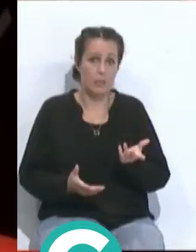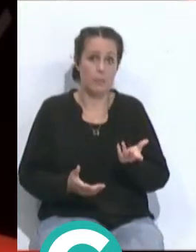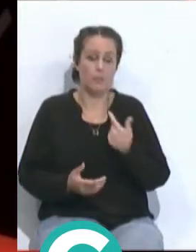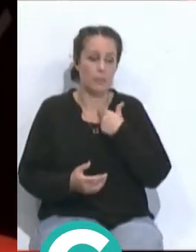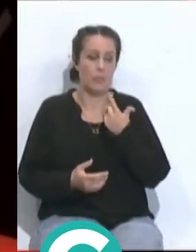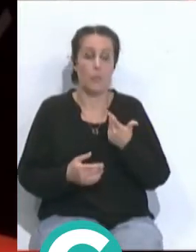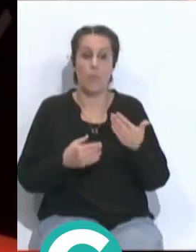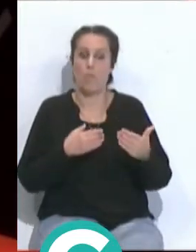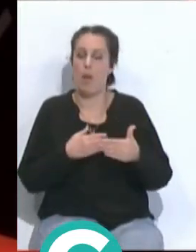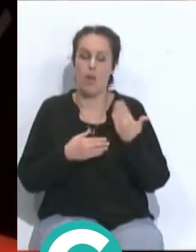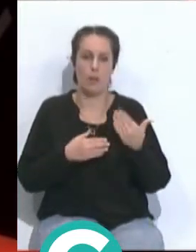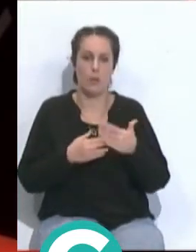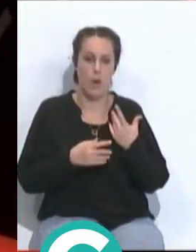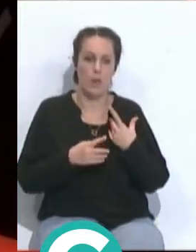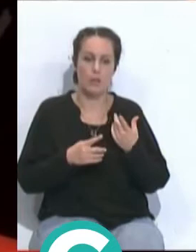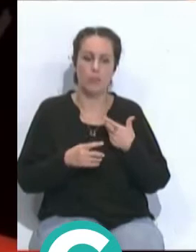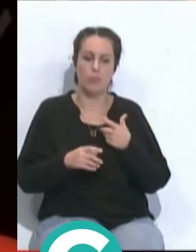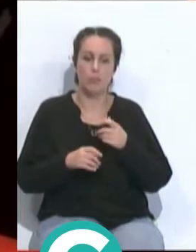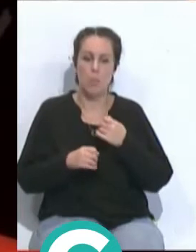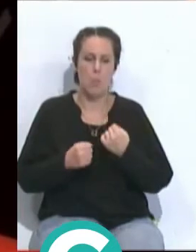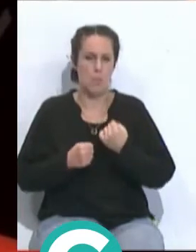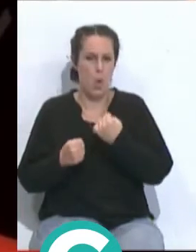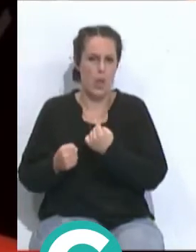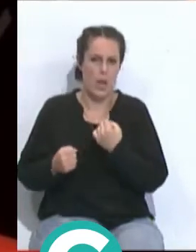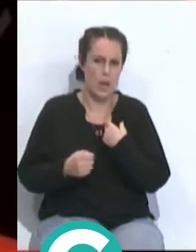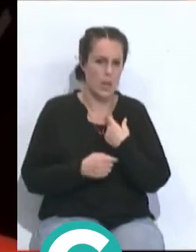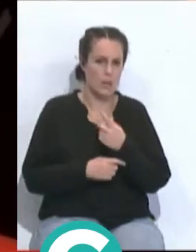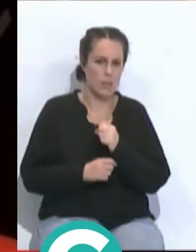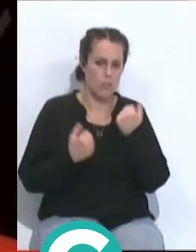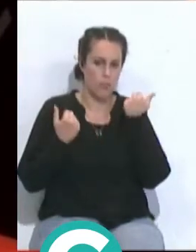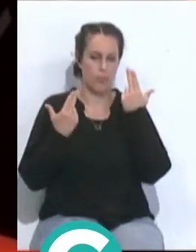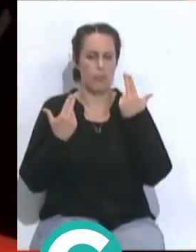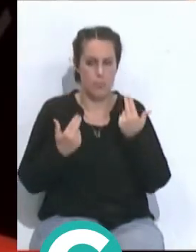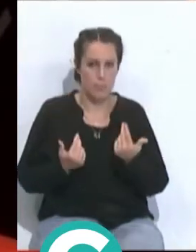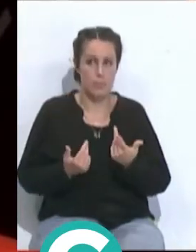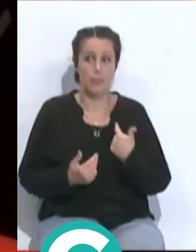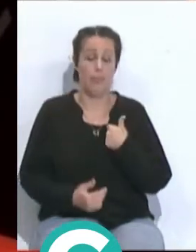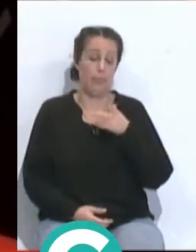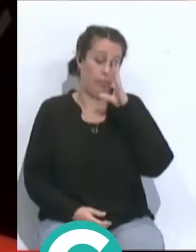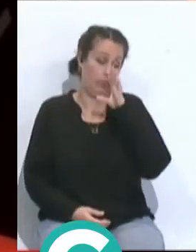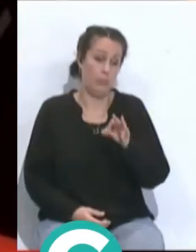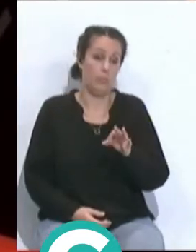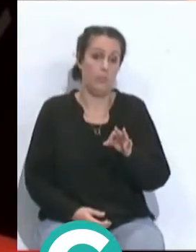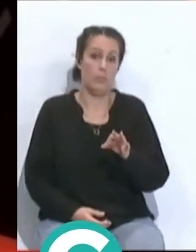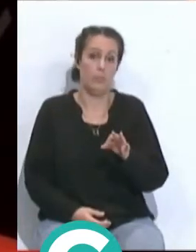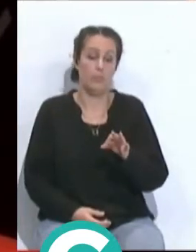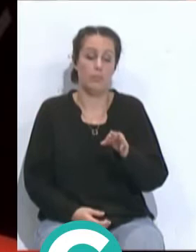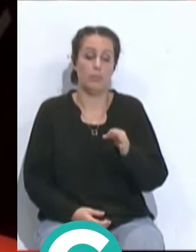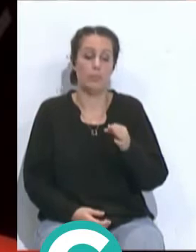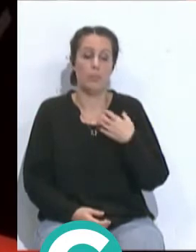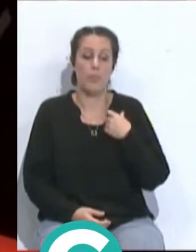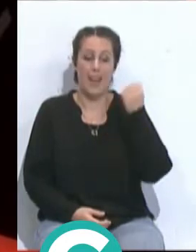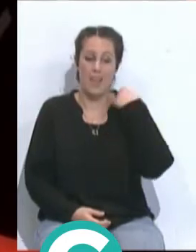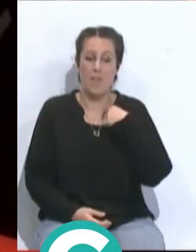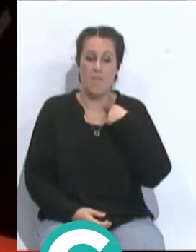Es transgresión, ¿no? Es molestar a los poderes, es rebelarse. Entonces, yo creo que con la pérdida